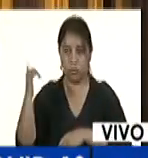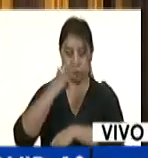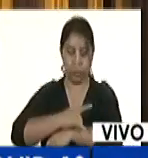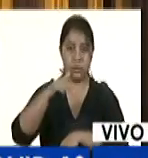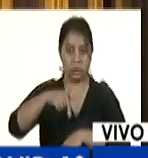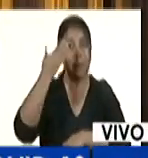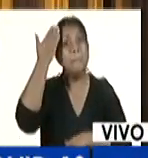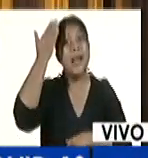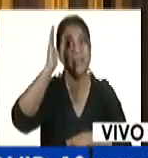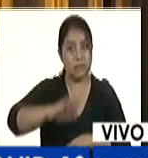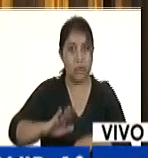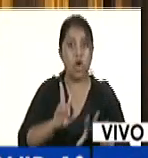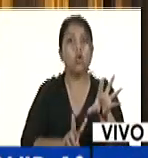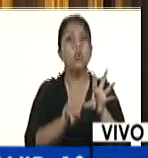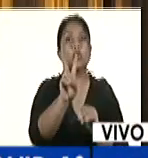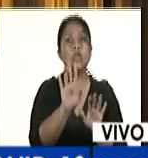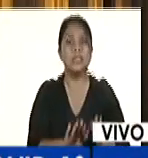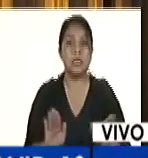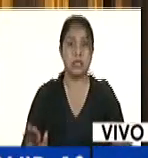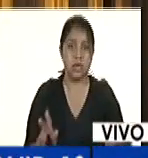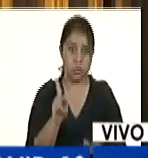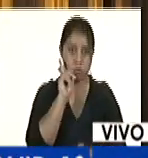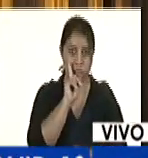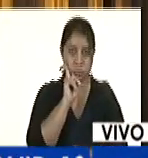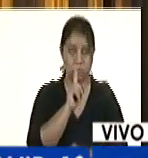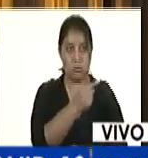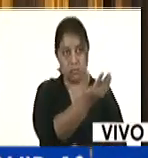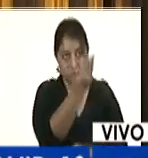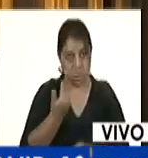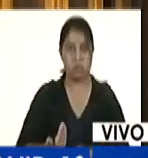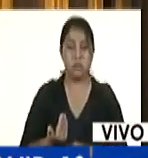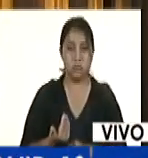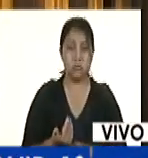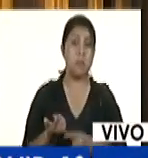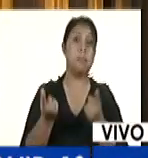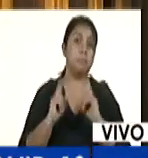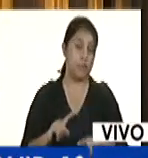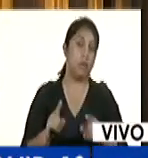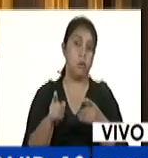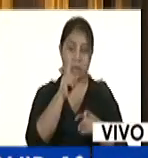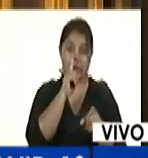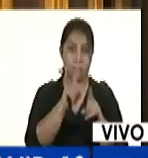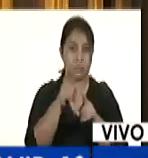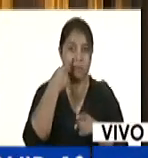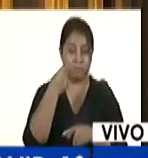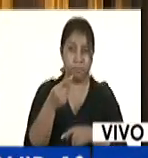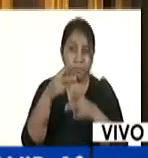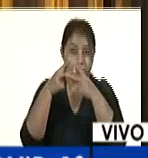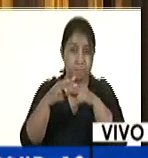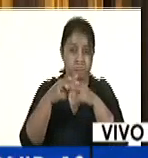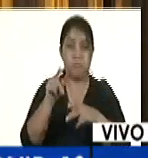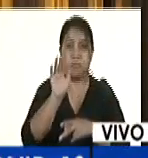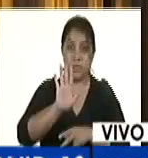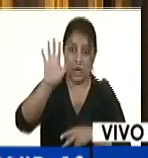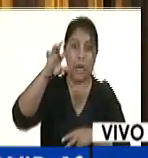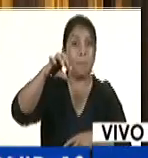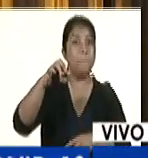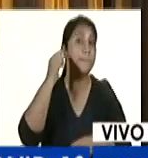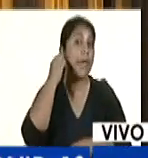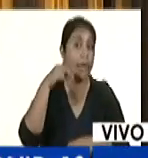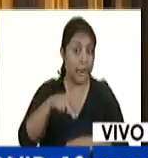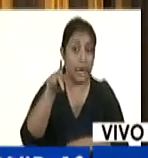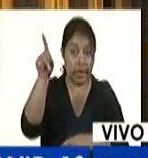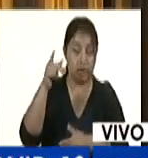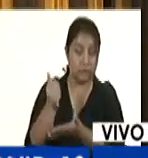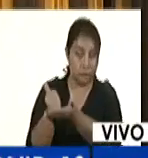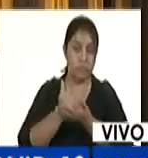12 niños que de cualquier manera vendrán bajo el auspicio de la Procuraduría General de la Nación a tener que